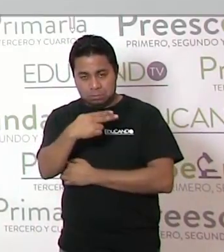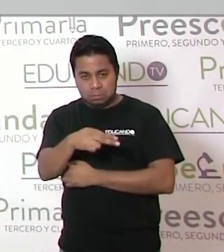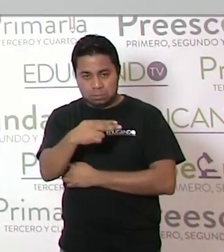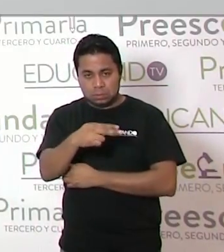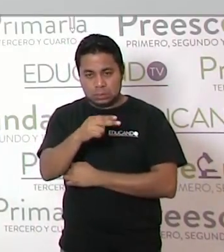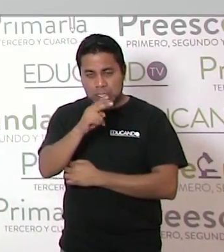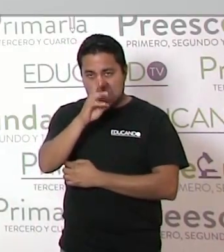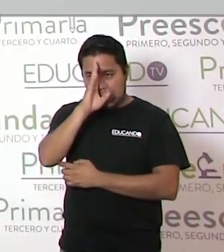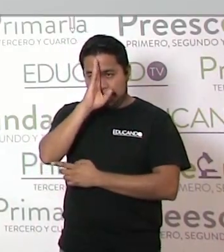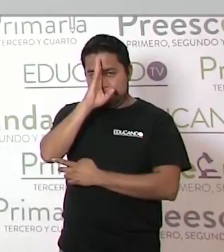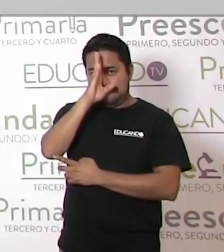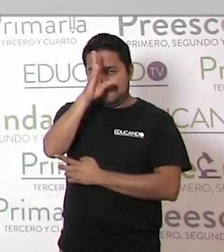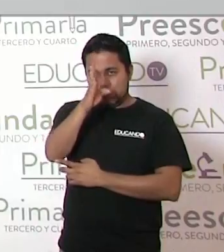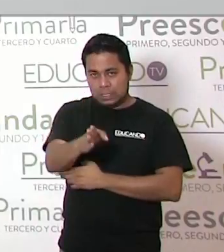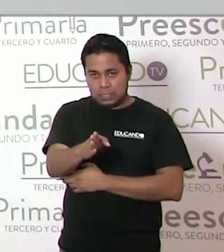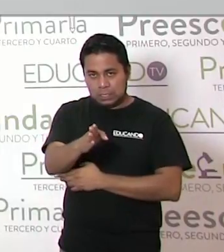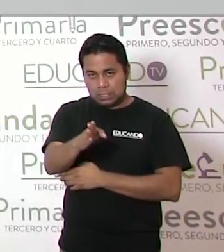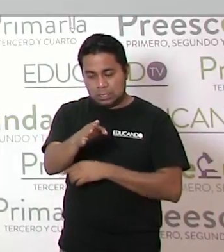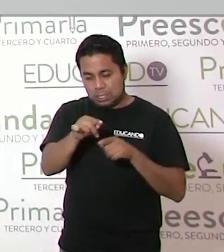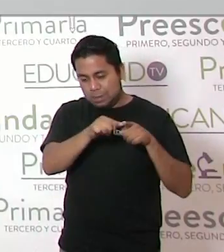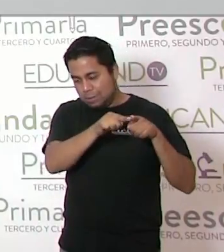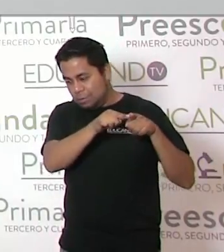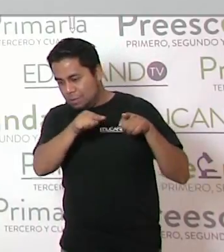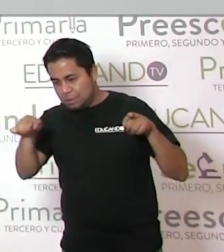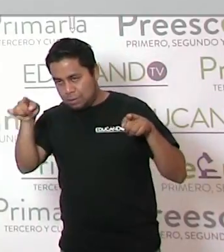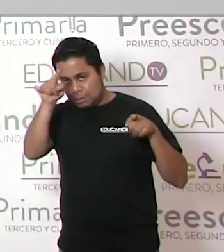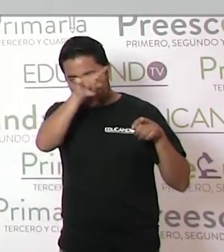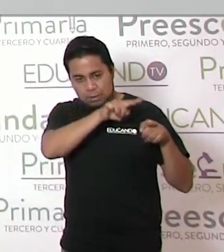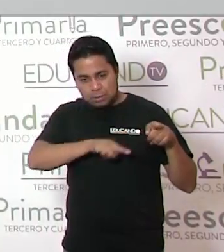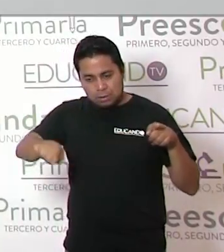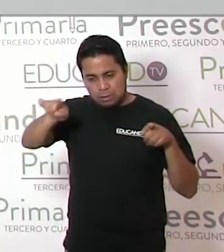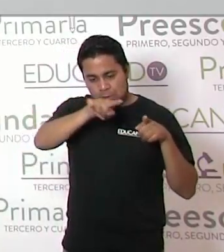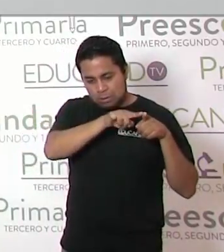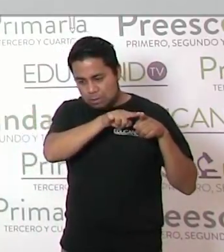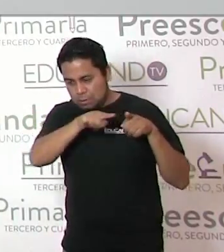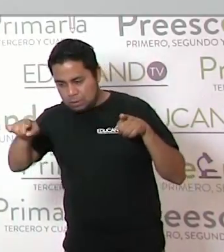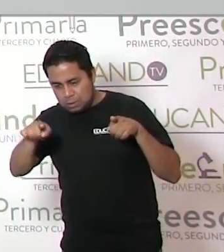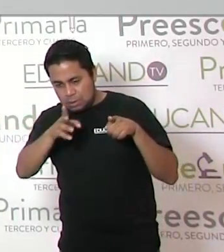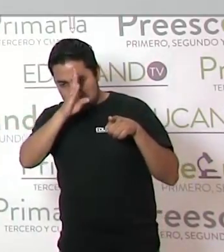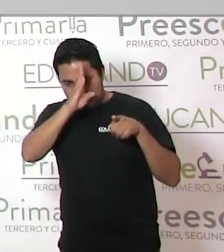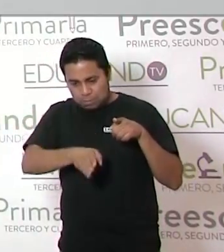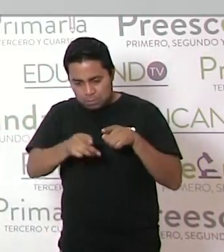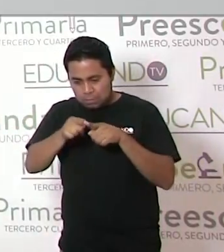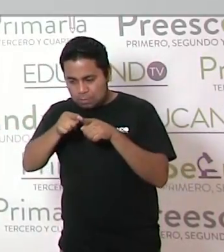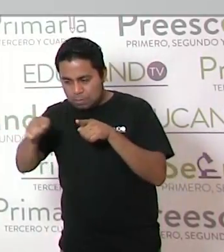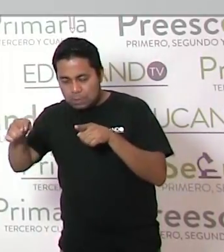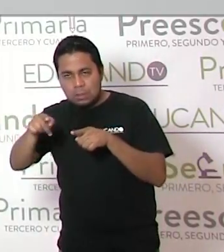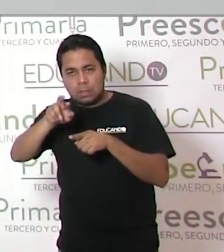la mitad del diámetro se llama radio.